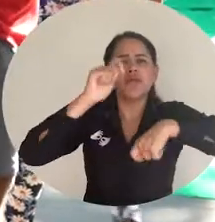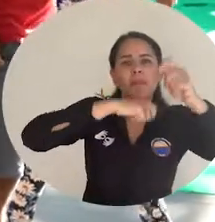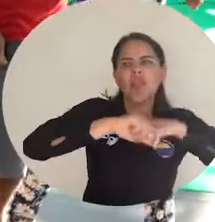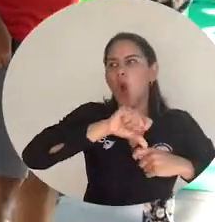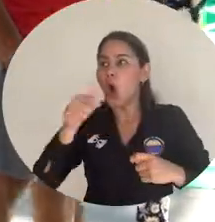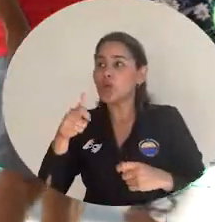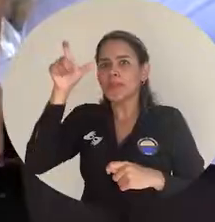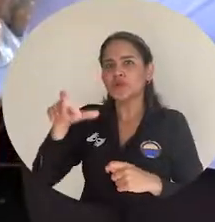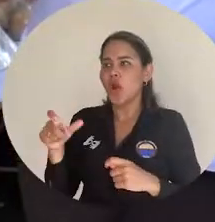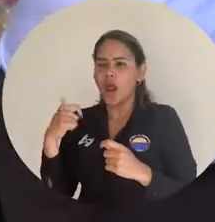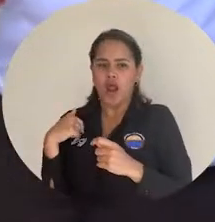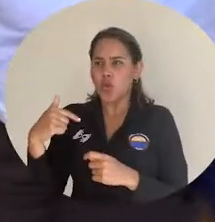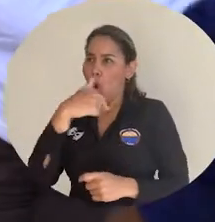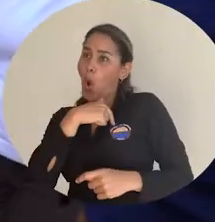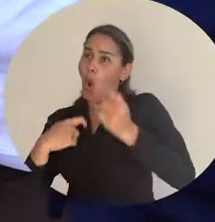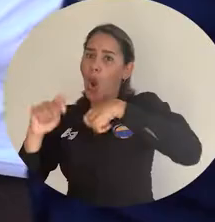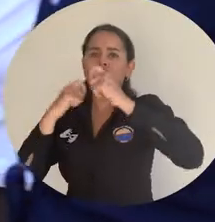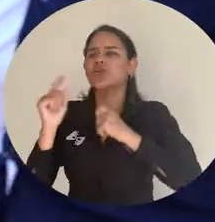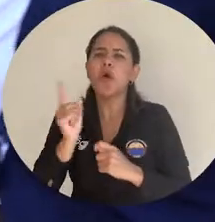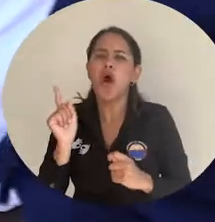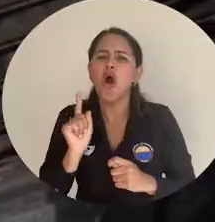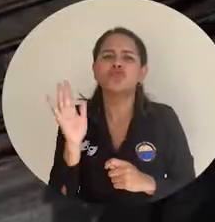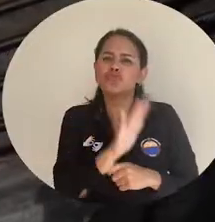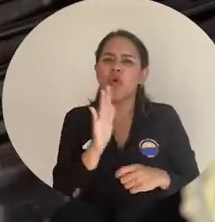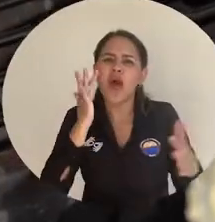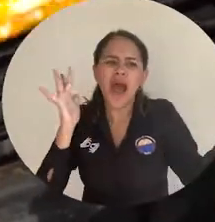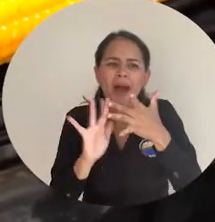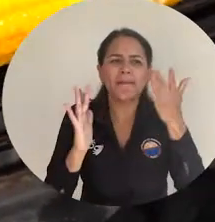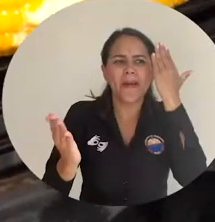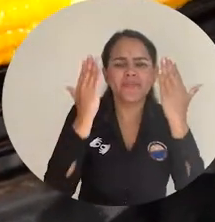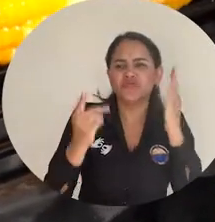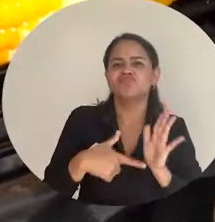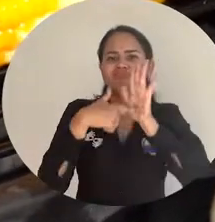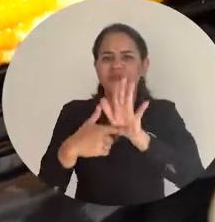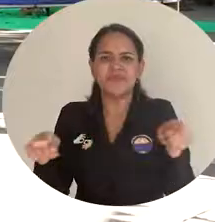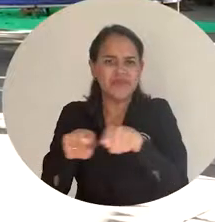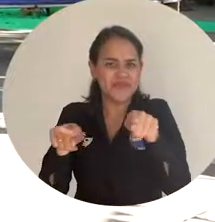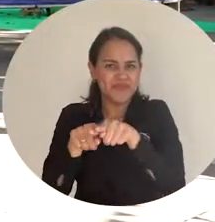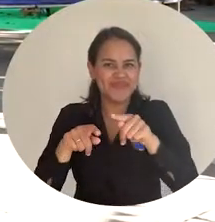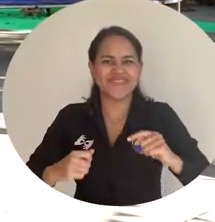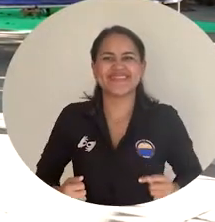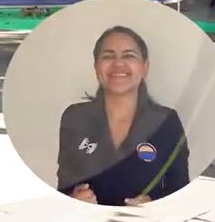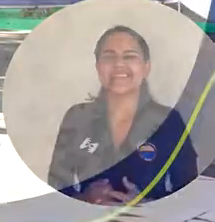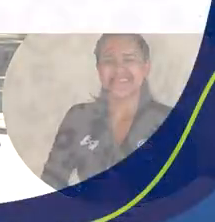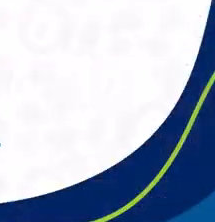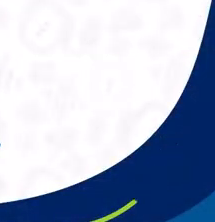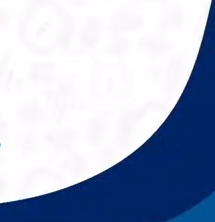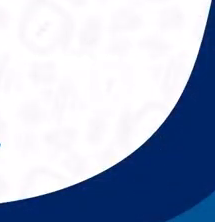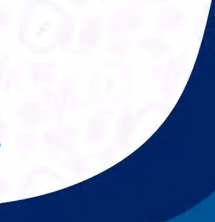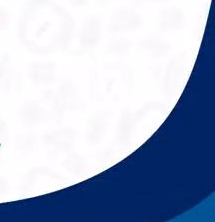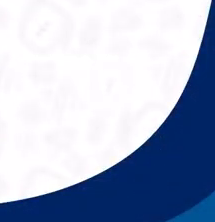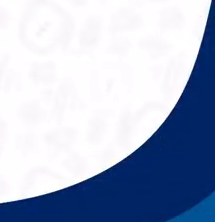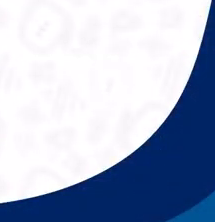y evitar intermediarios en la cadena de distribución para proveer productos frescos y asequibles